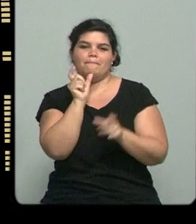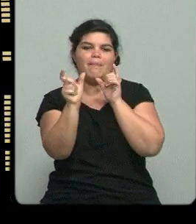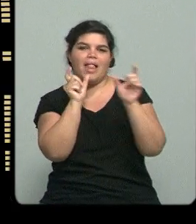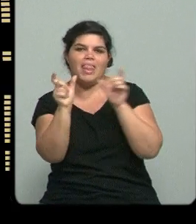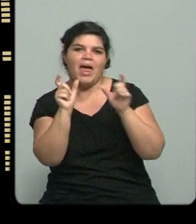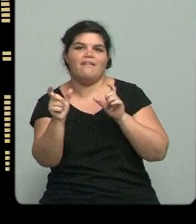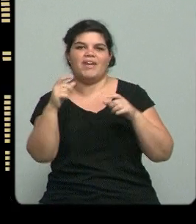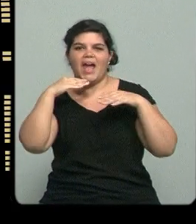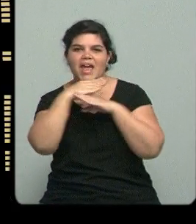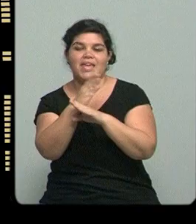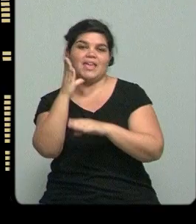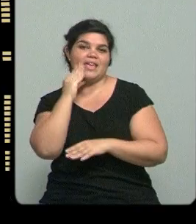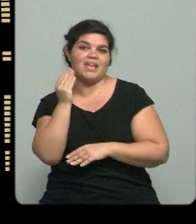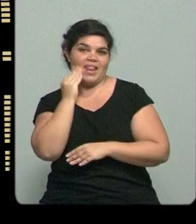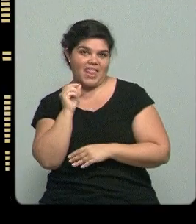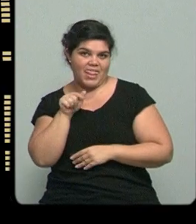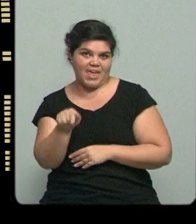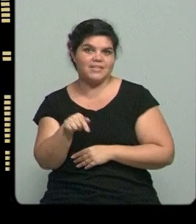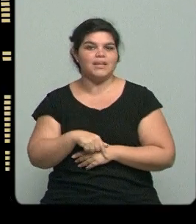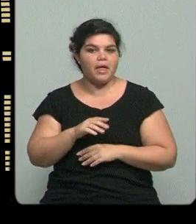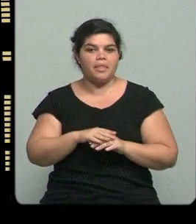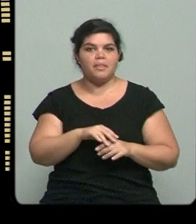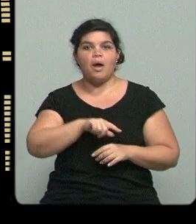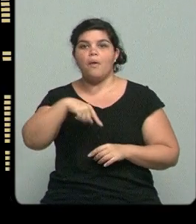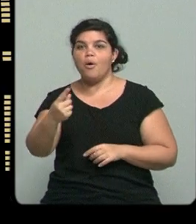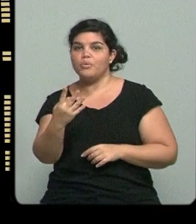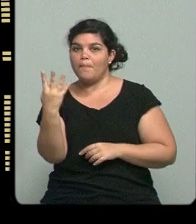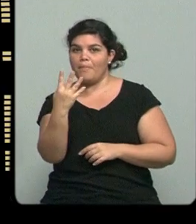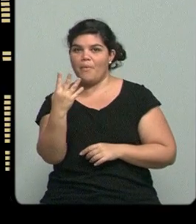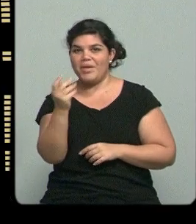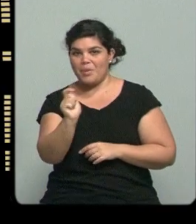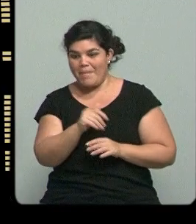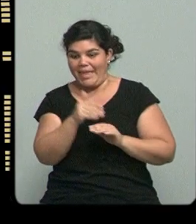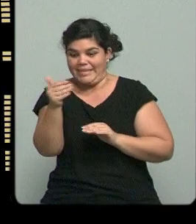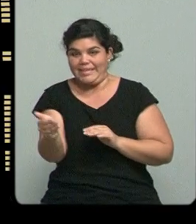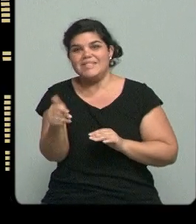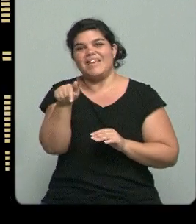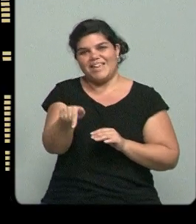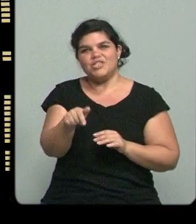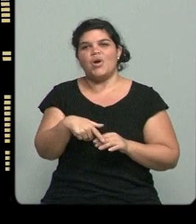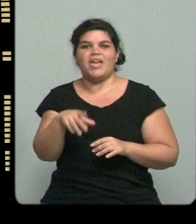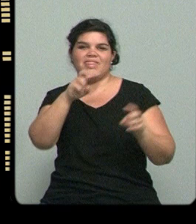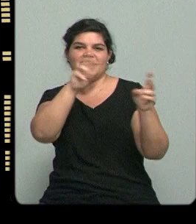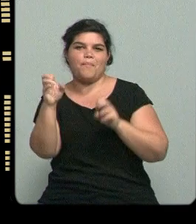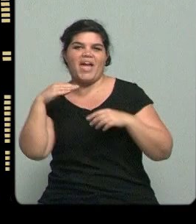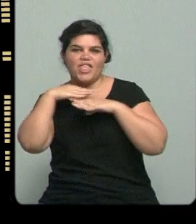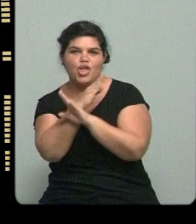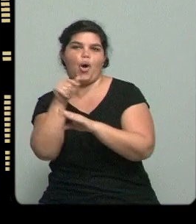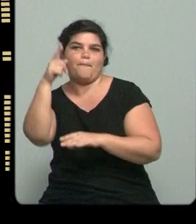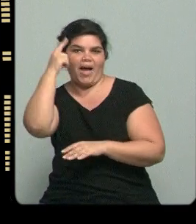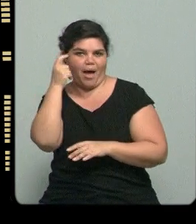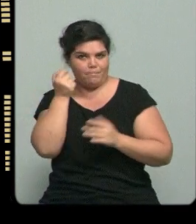que viene tienen también como ámbito de aprendizaje el idioma.